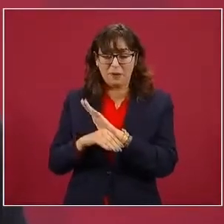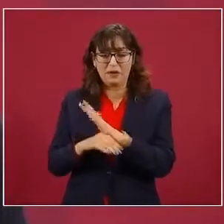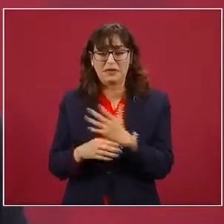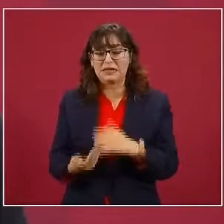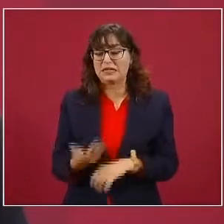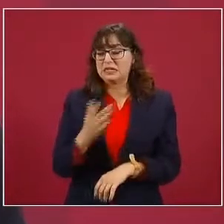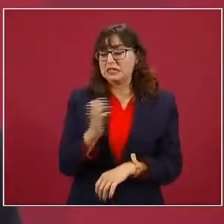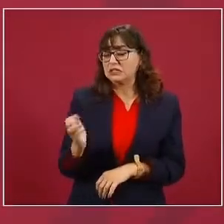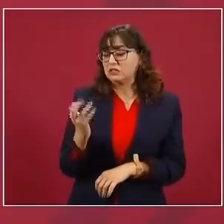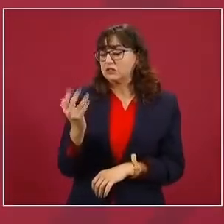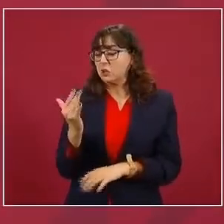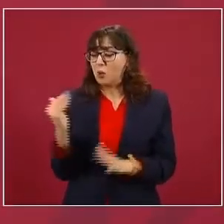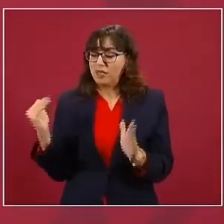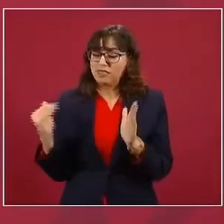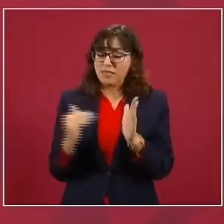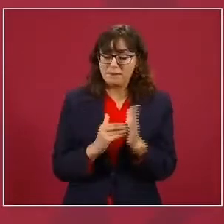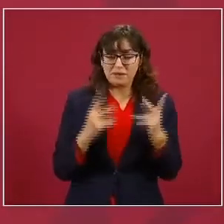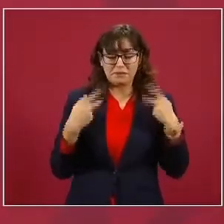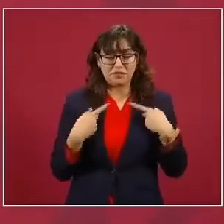550,000 empleos.